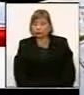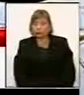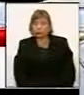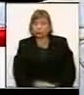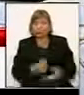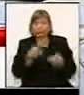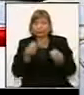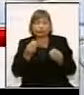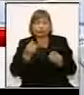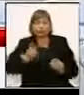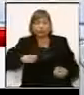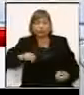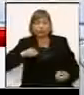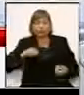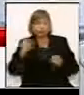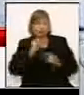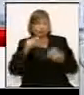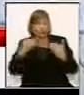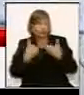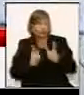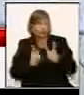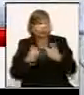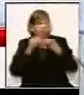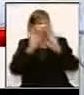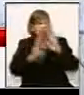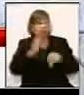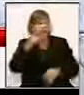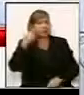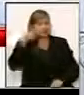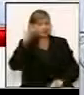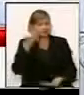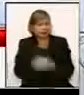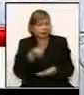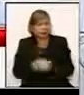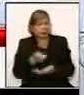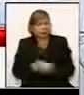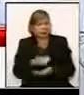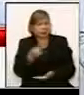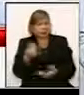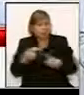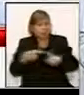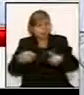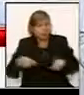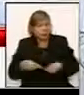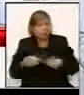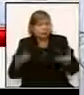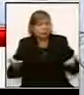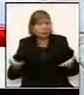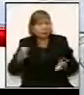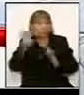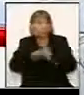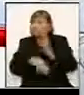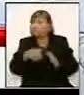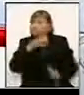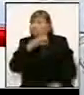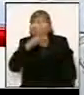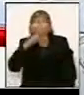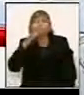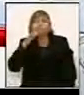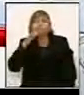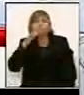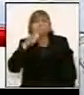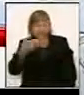¿Cómo es que la municipalidad no tenía 12 millones de soles para comprar ese terreno a precio de chacra?